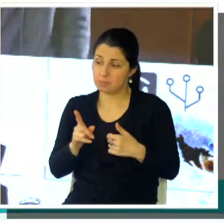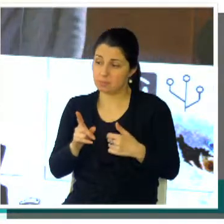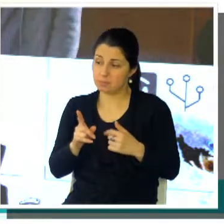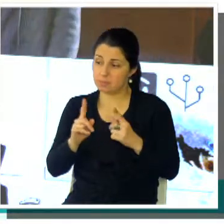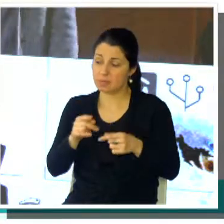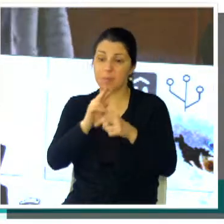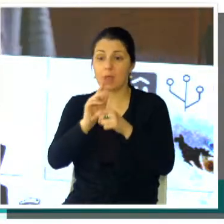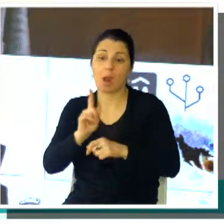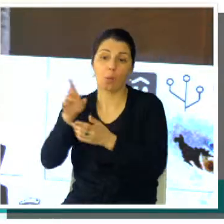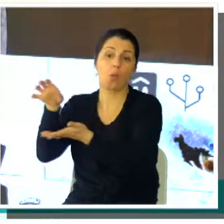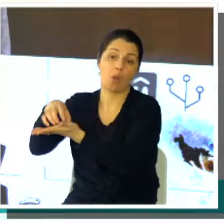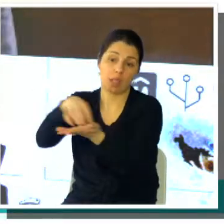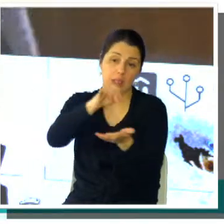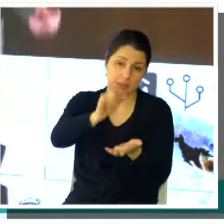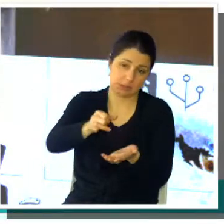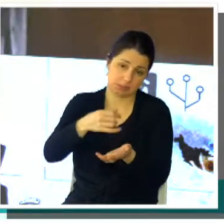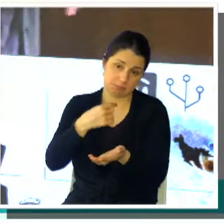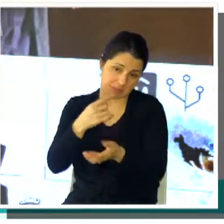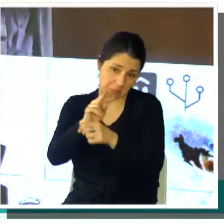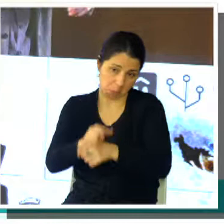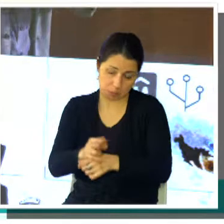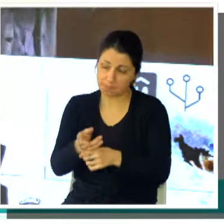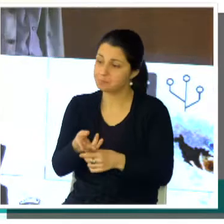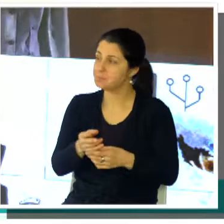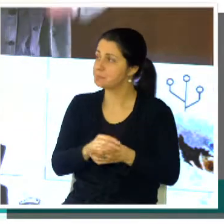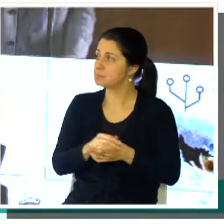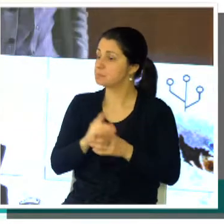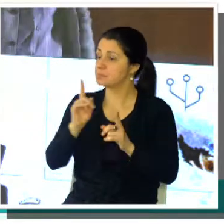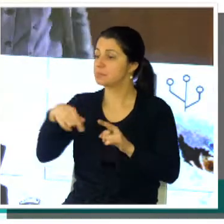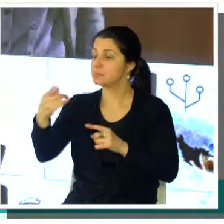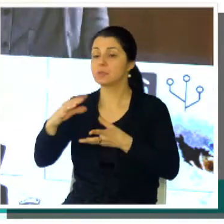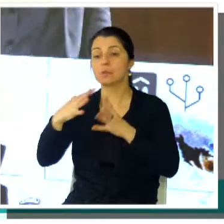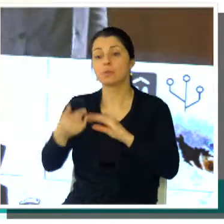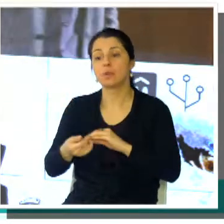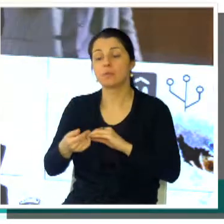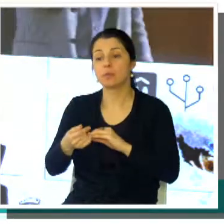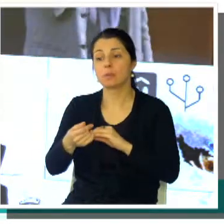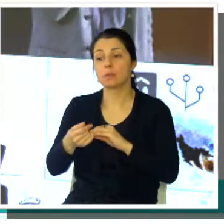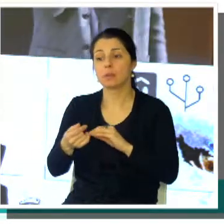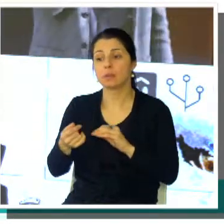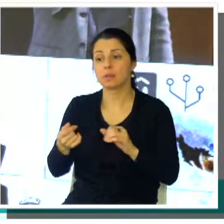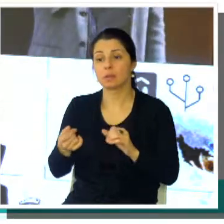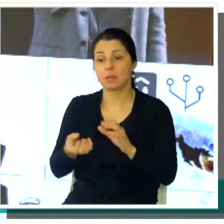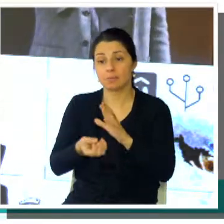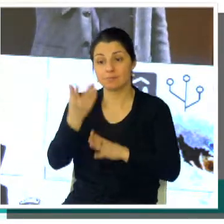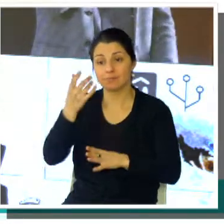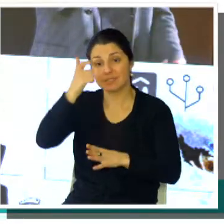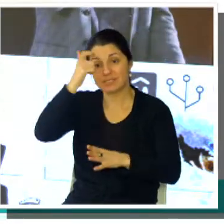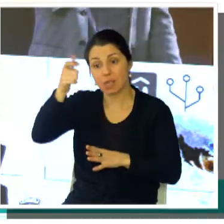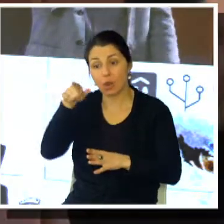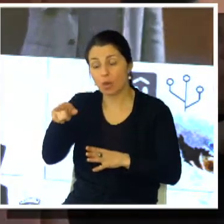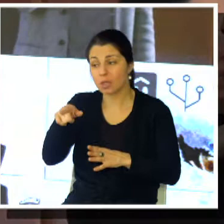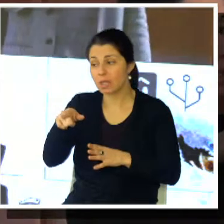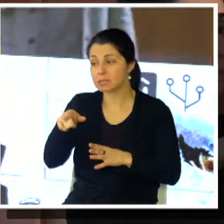utilizada en otros lugares. Y bueno, como verán, otra forma de nacer de estas tecnologías es